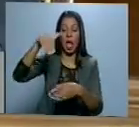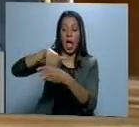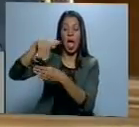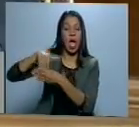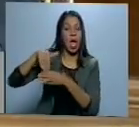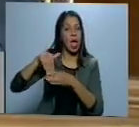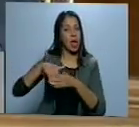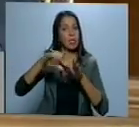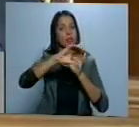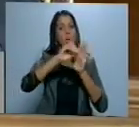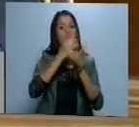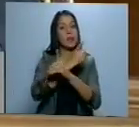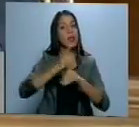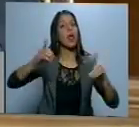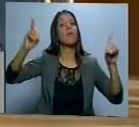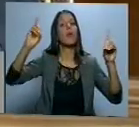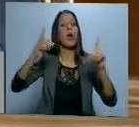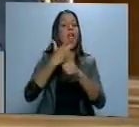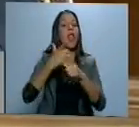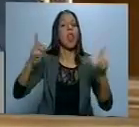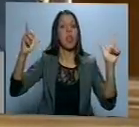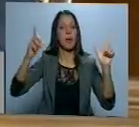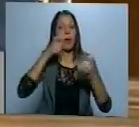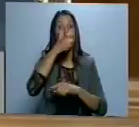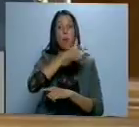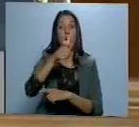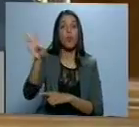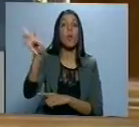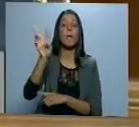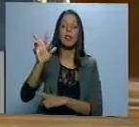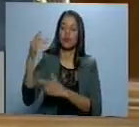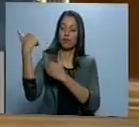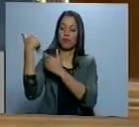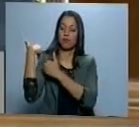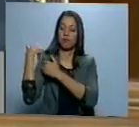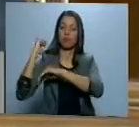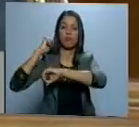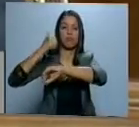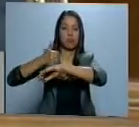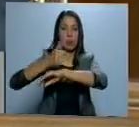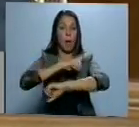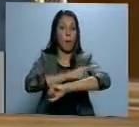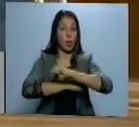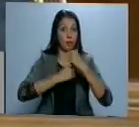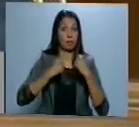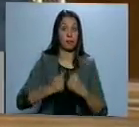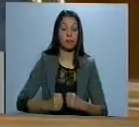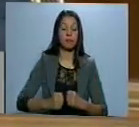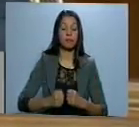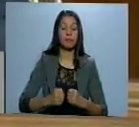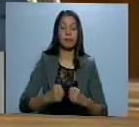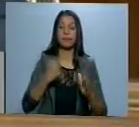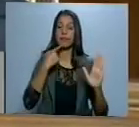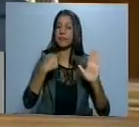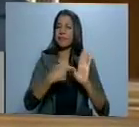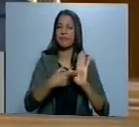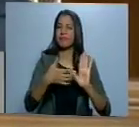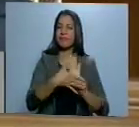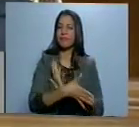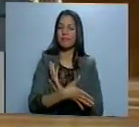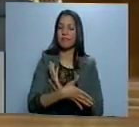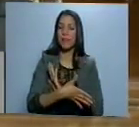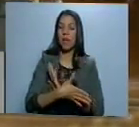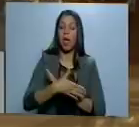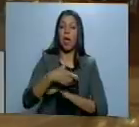universales, directas y secretas por el pueblo venezolano como depositario del poder originario, considerando que todos los órganos del